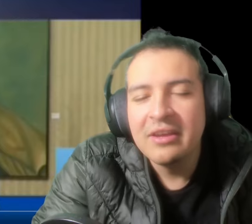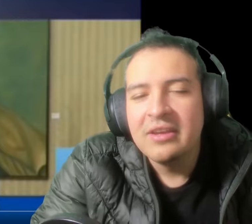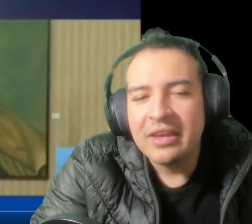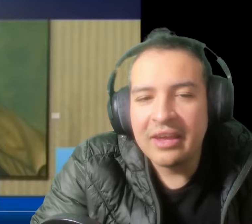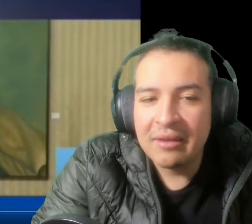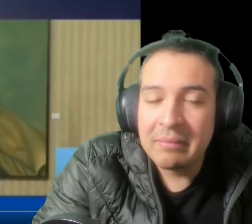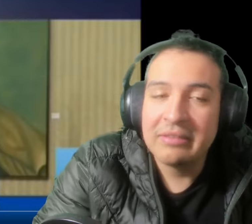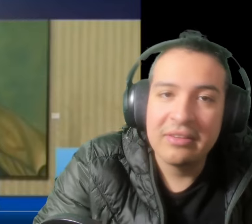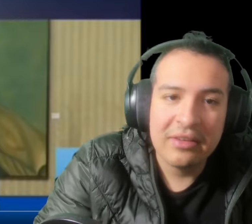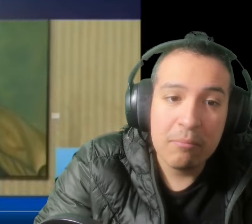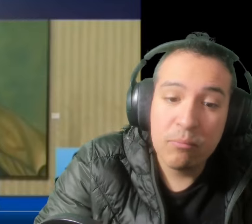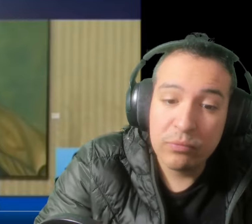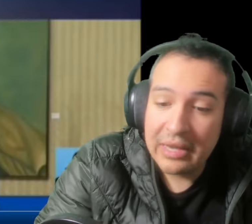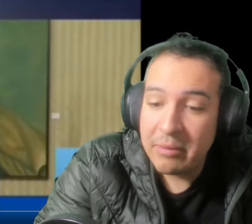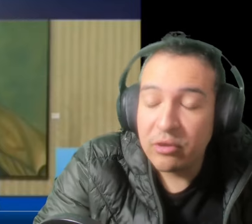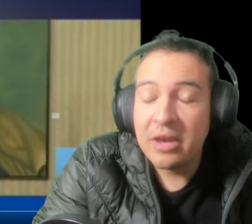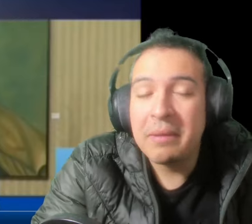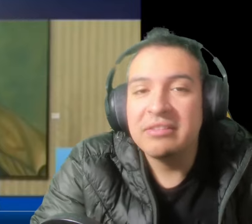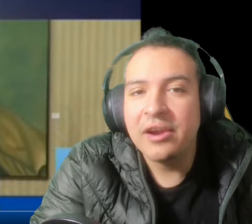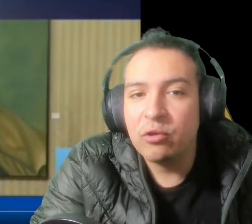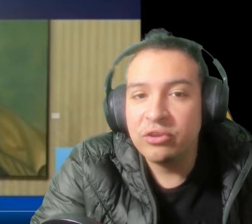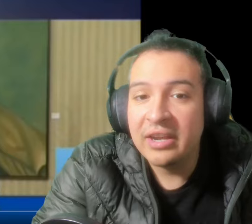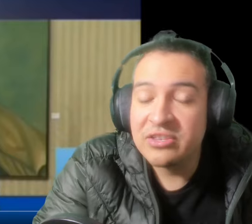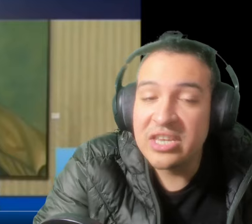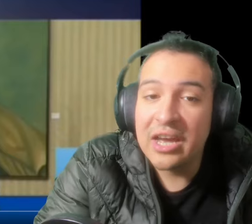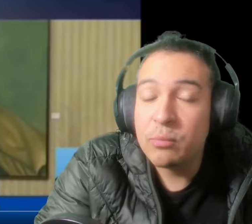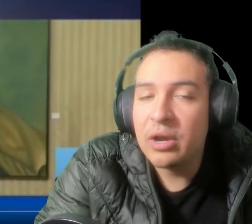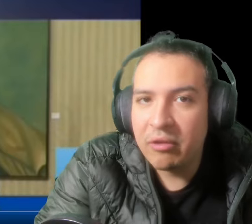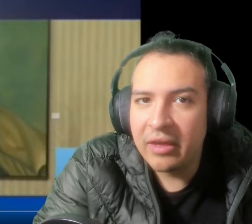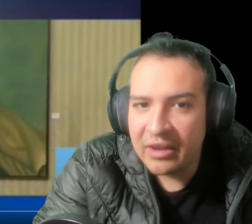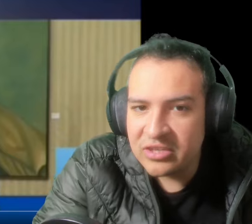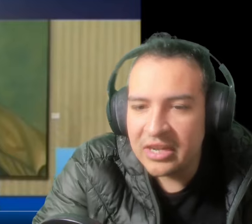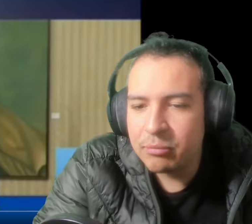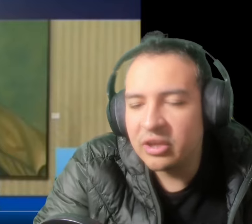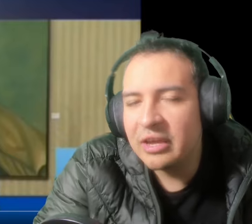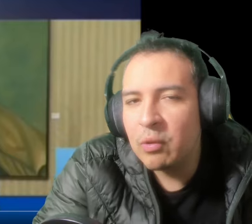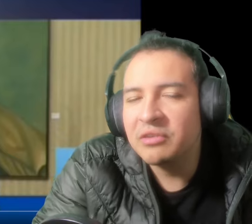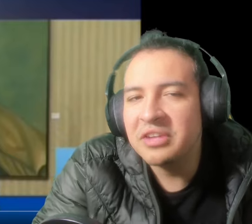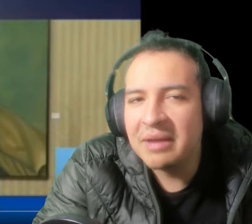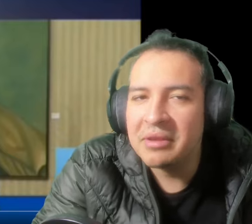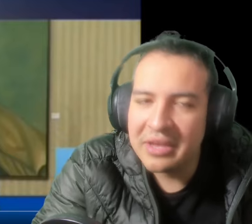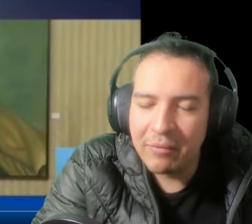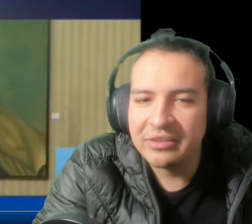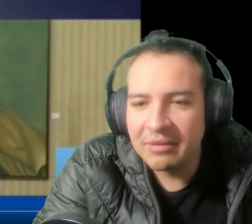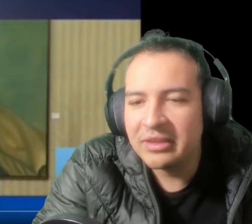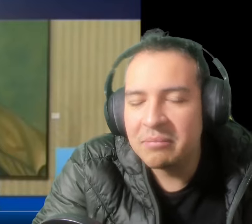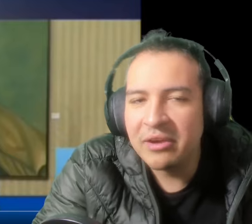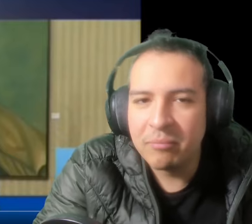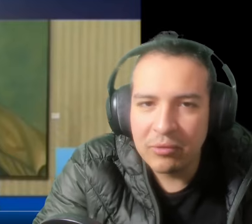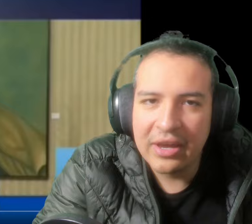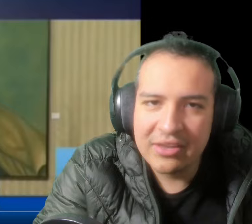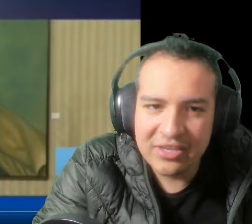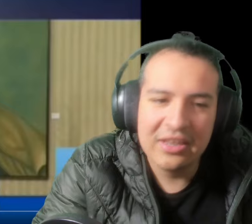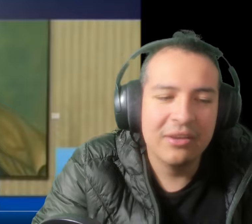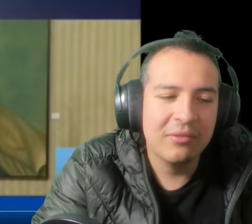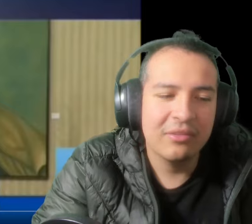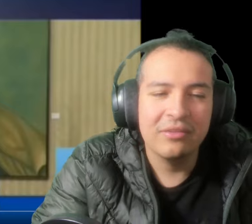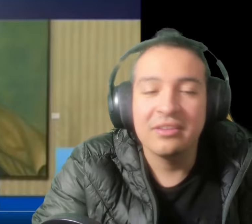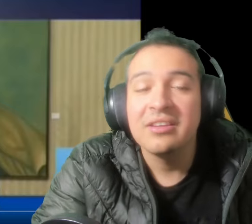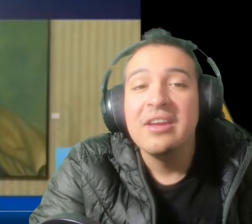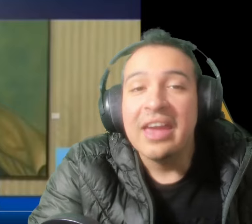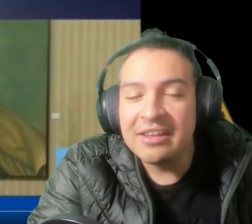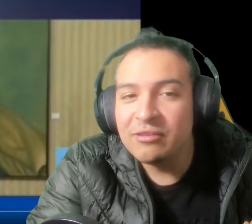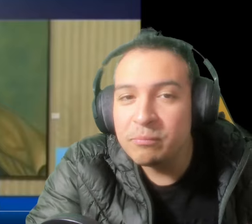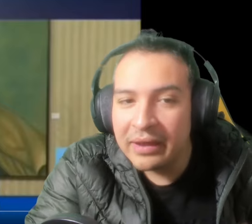verdad Es más este la mayoría de países reconocen a China como la verdadera china porque Taiwán no se llama Taiwán se llama también República de China no